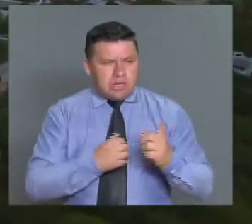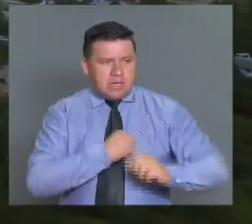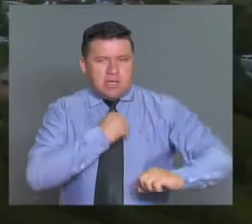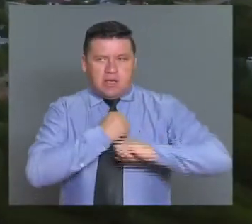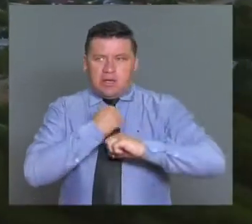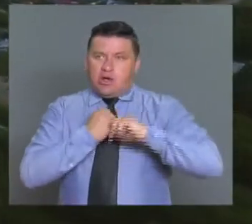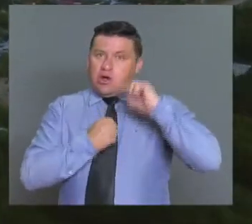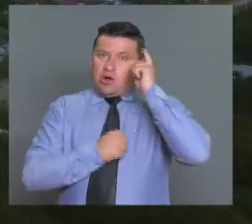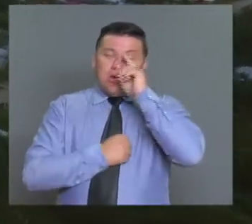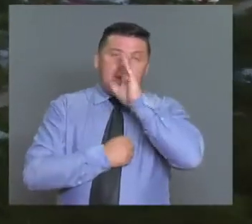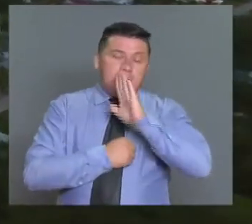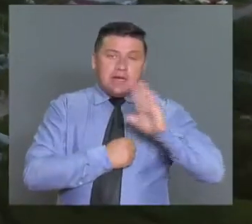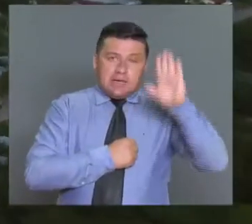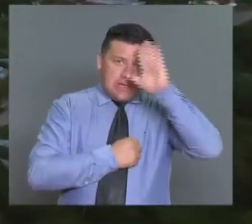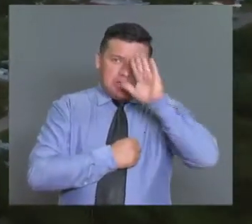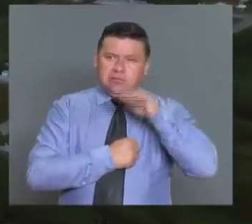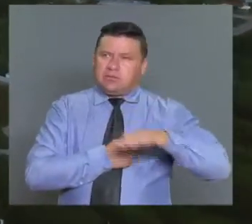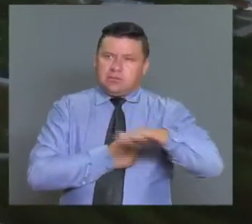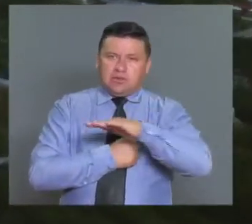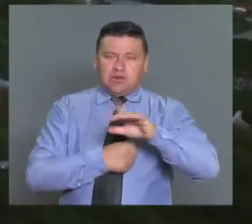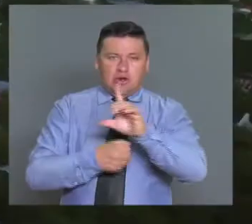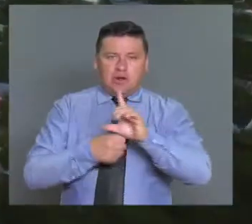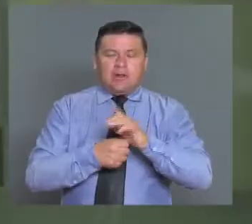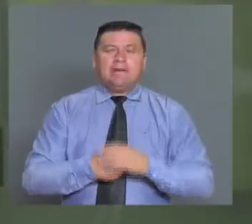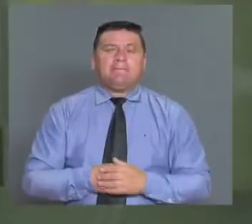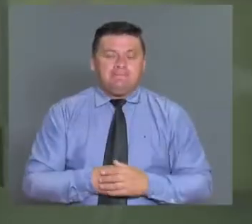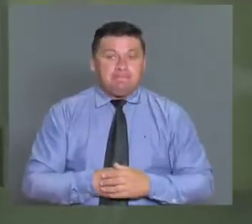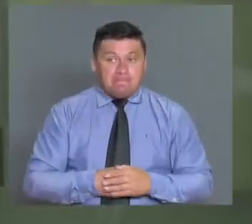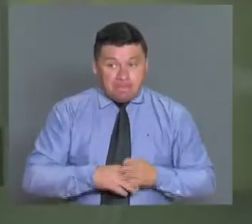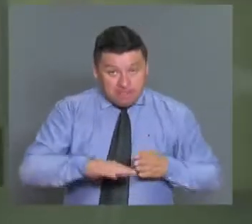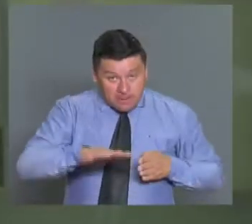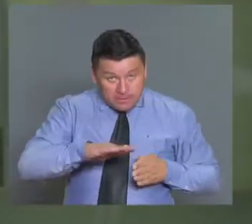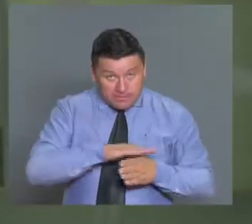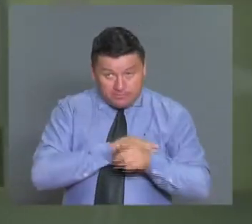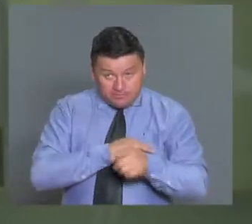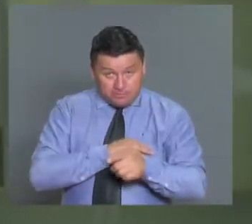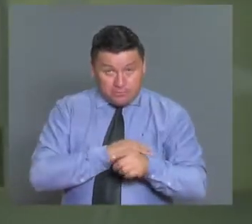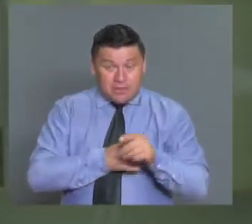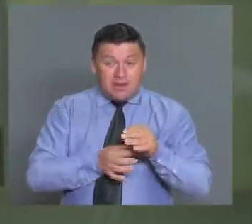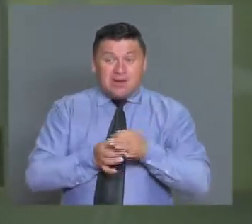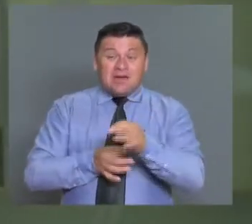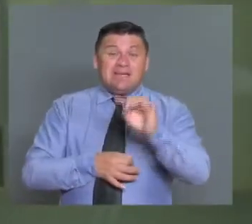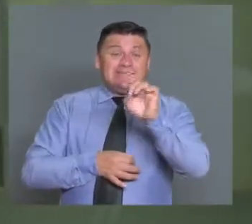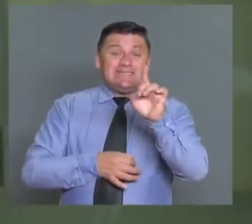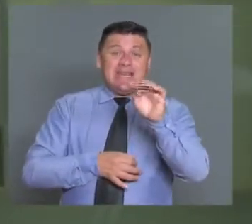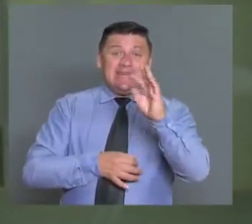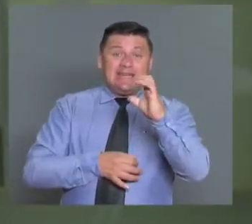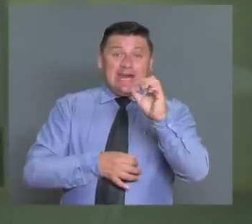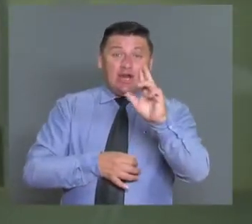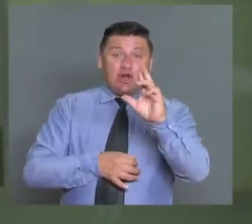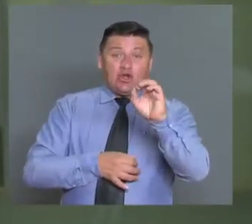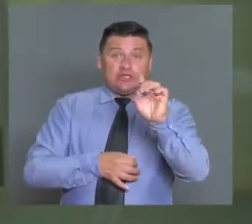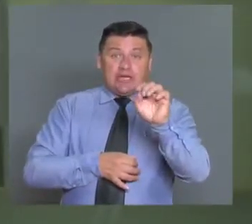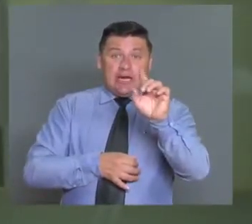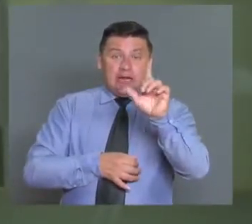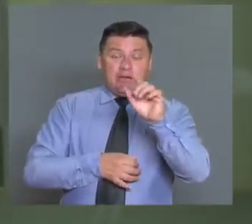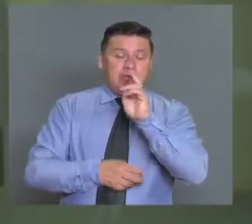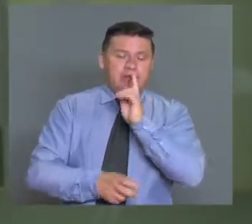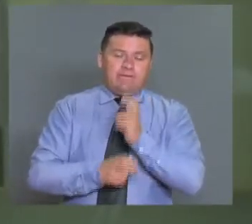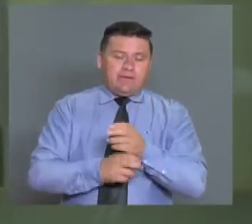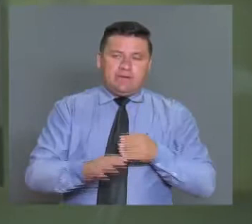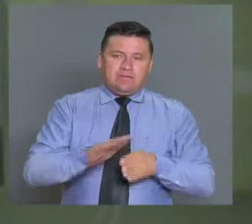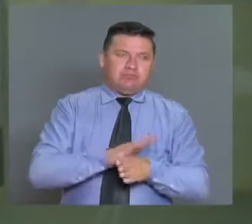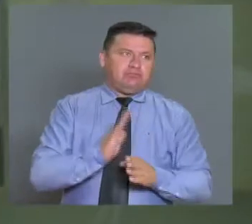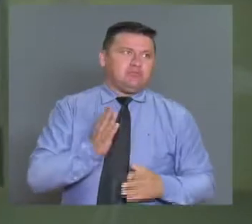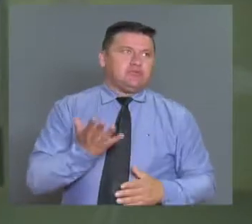apoyo al gobierno nacional y a las autoridades locales. El acceso acá a Santa Rosalía es difícil. No